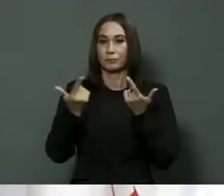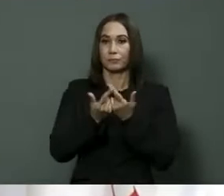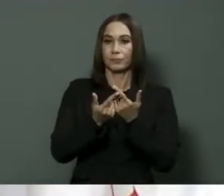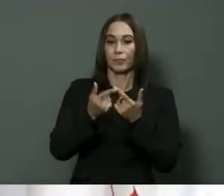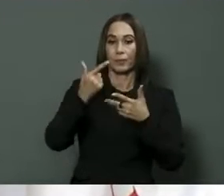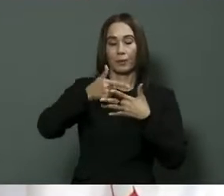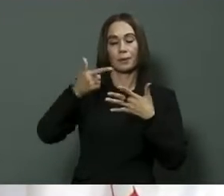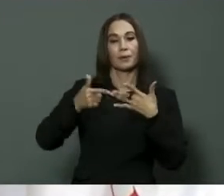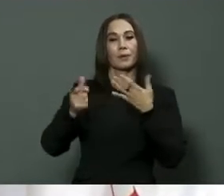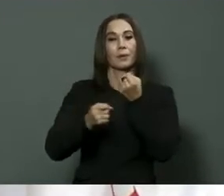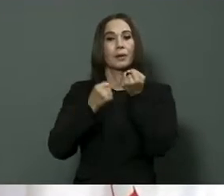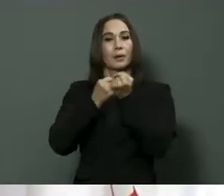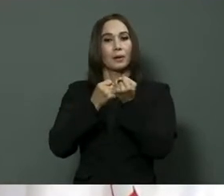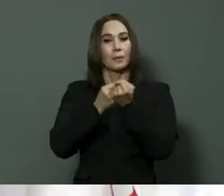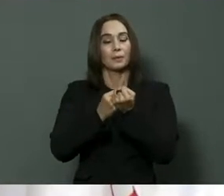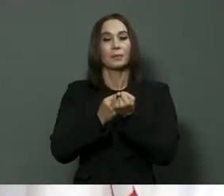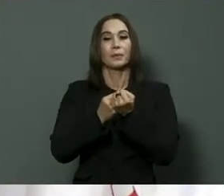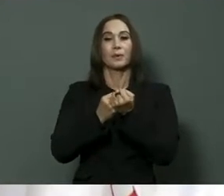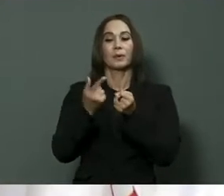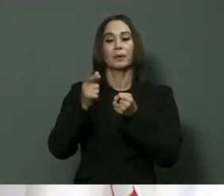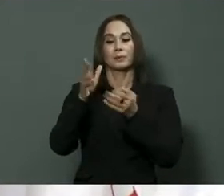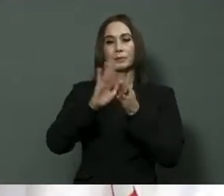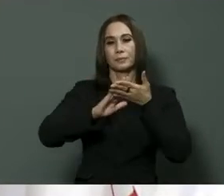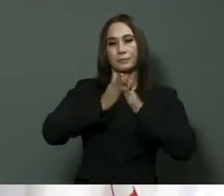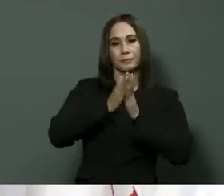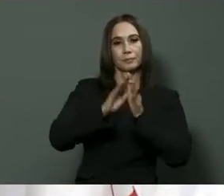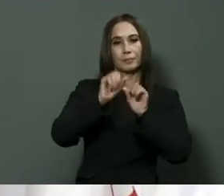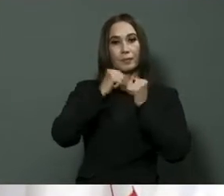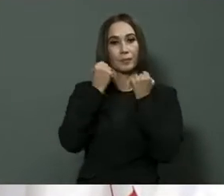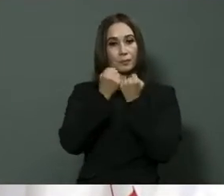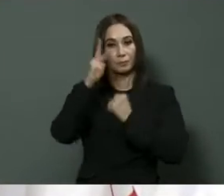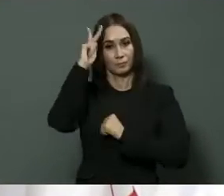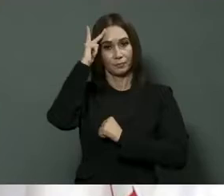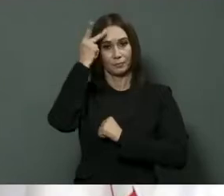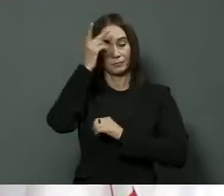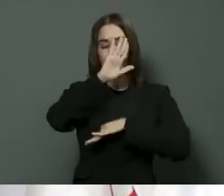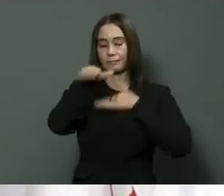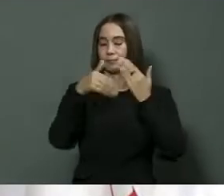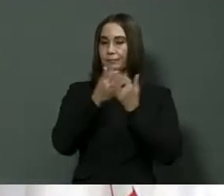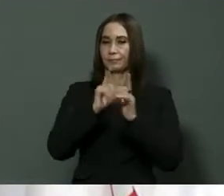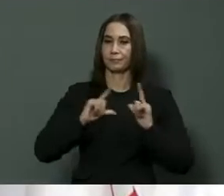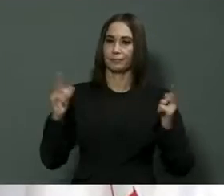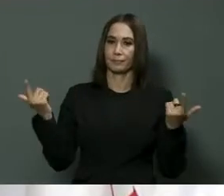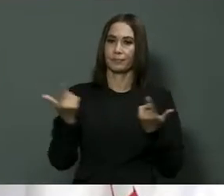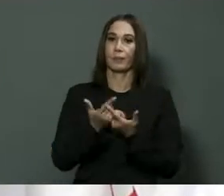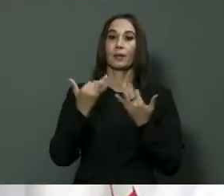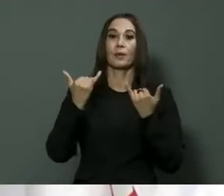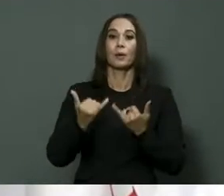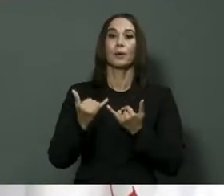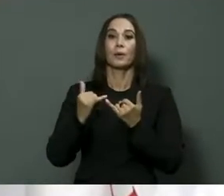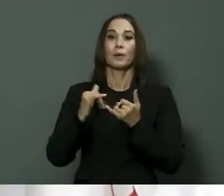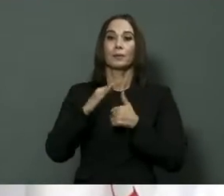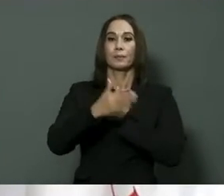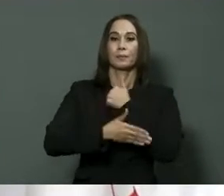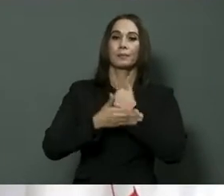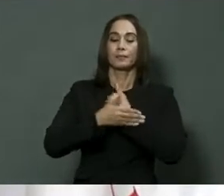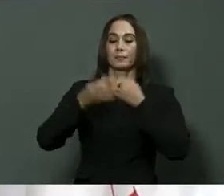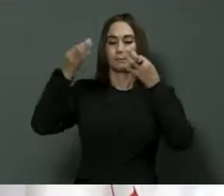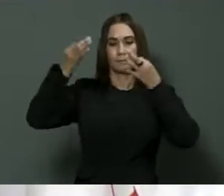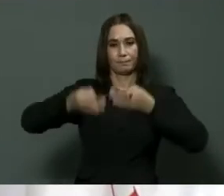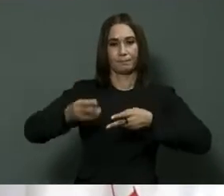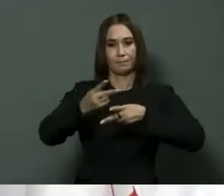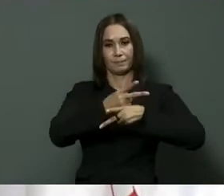forma inciden en la vida social, humana, política y en todos los aspectos. Vamos hacia un país